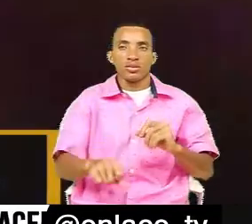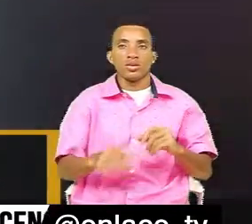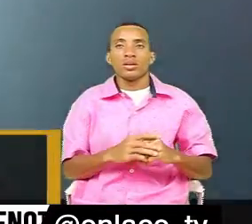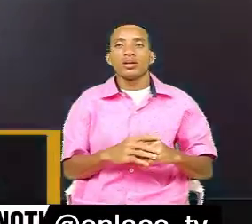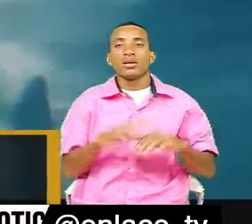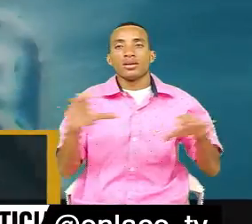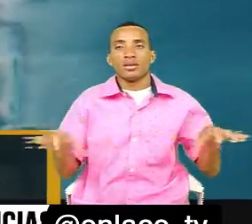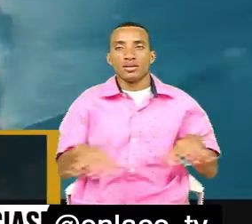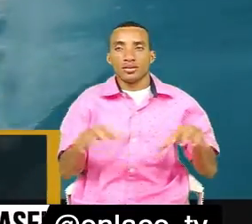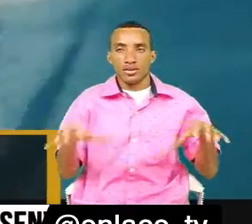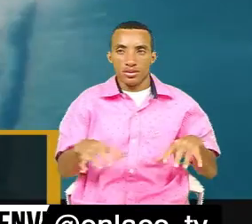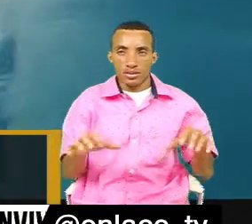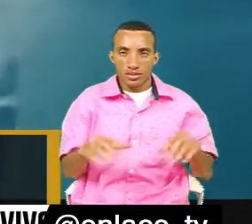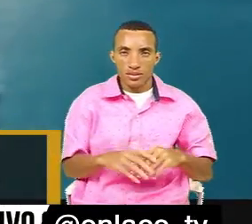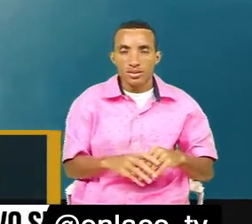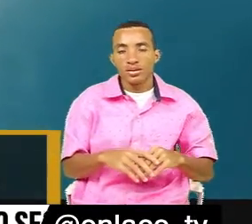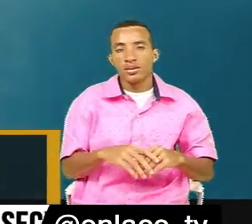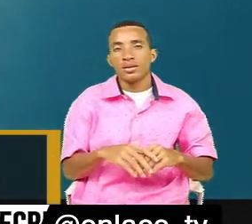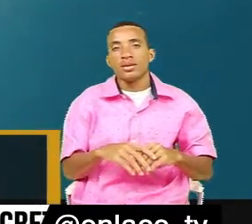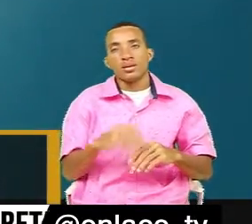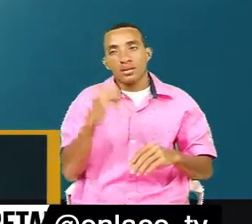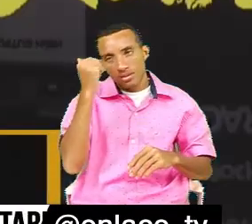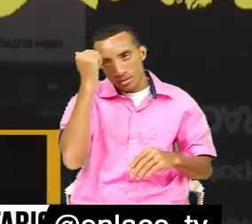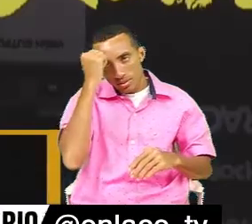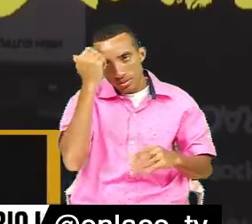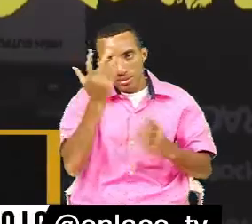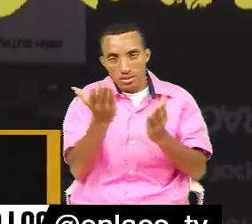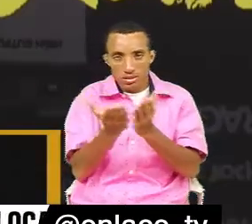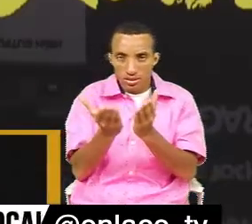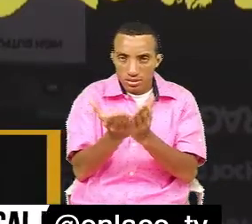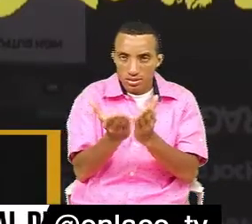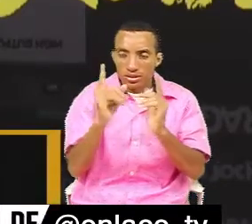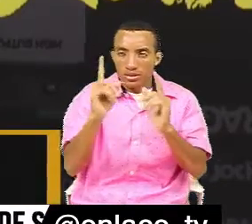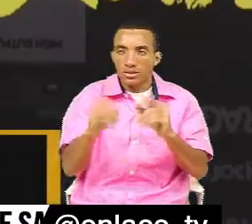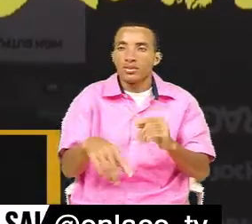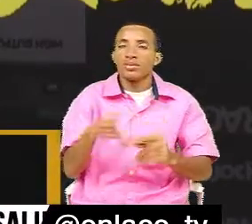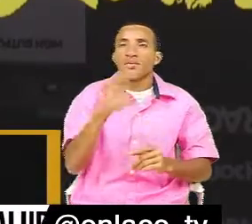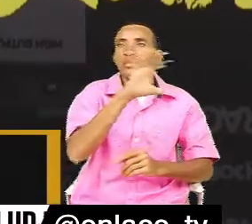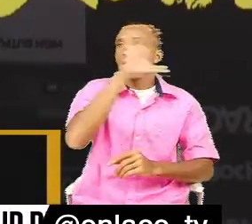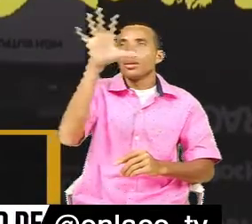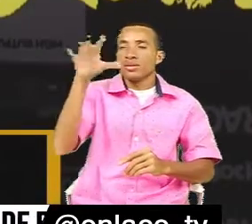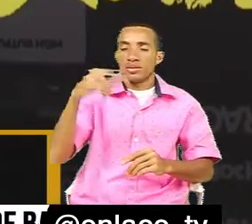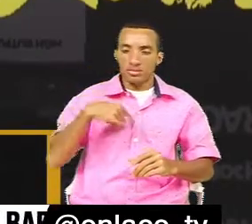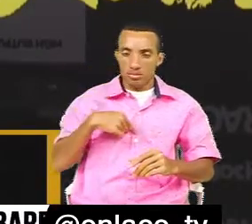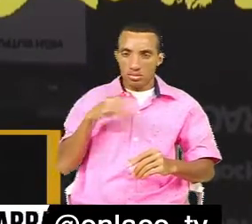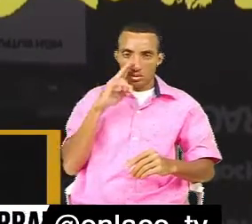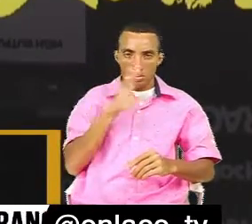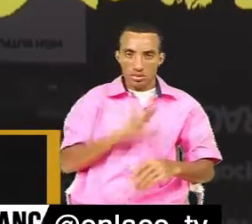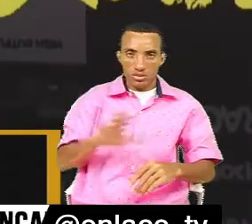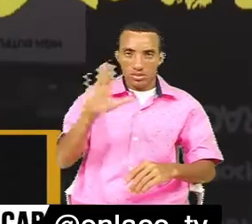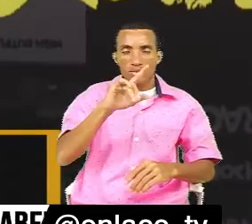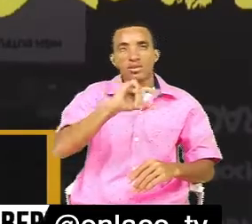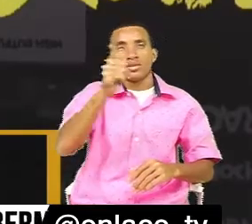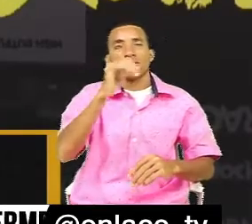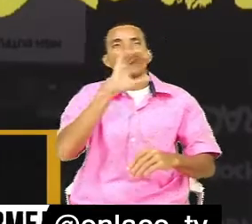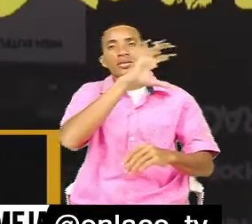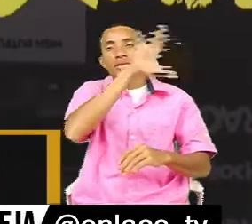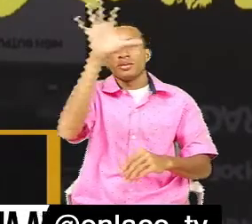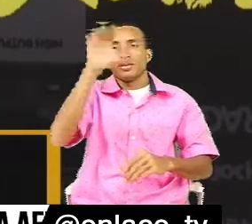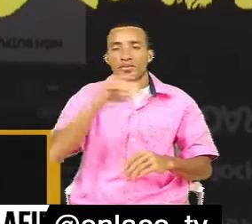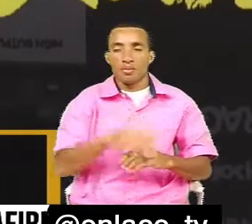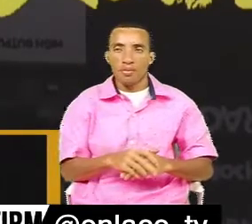académicas y estrenos de películas nacionales y extranjeras. Bueno, ahí vamos a tener al SENA, que va a ser